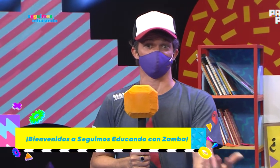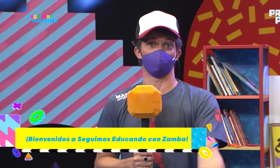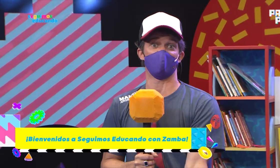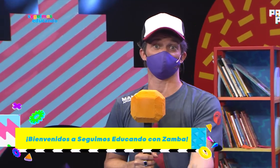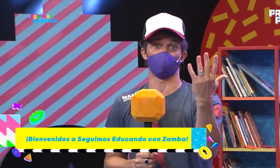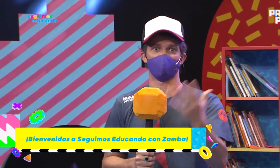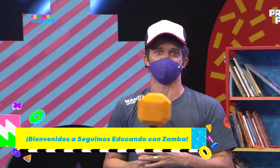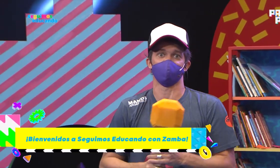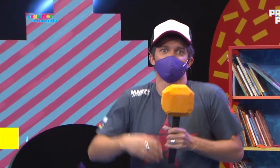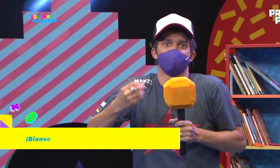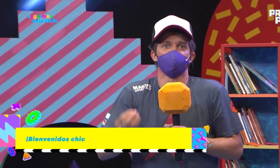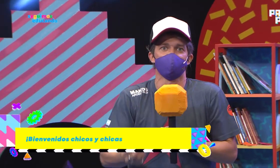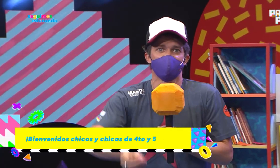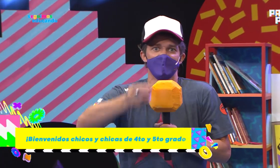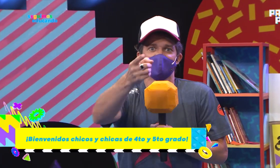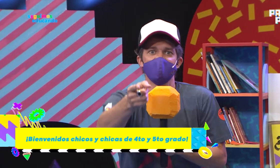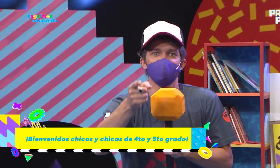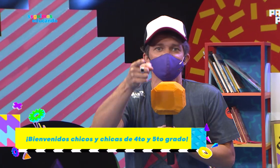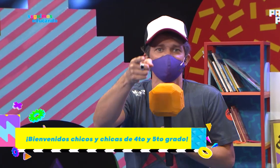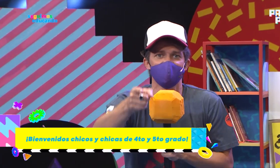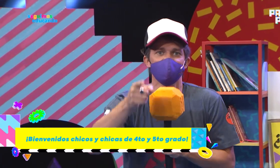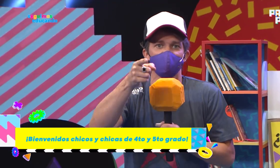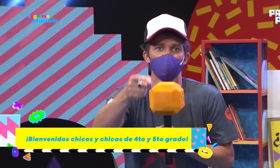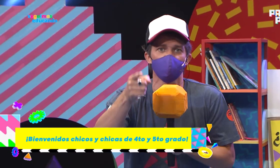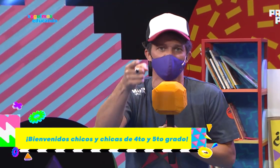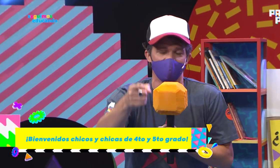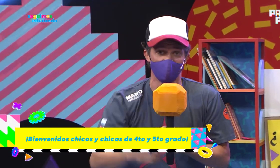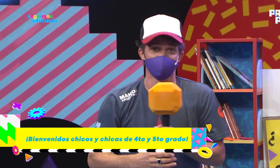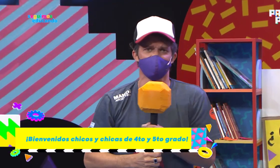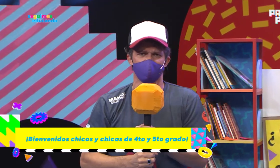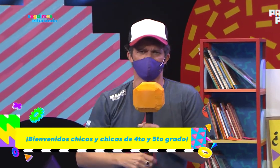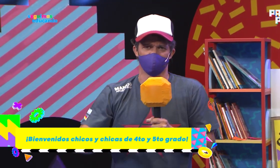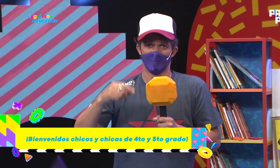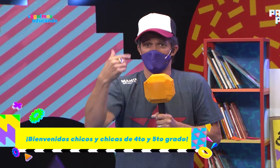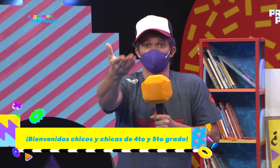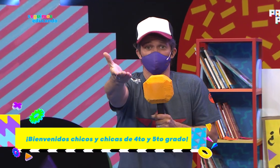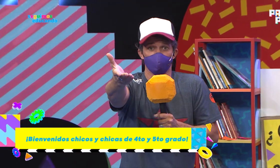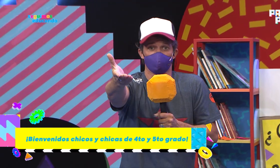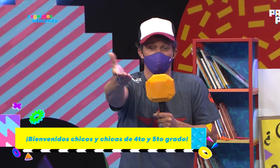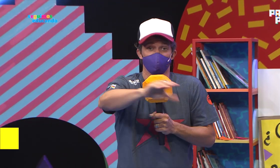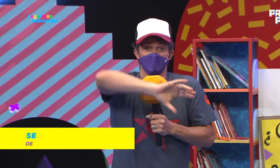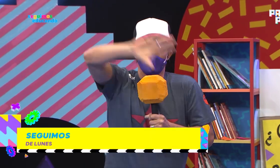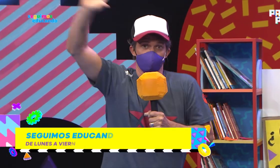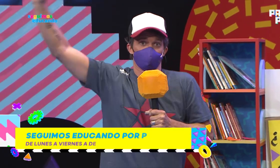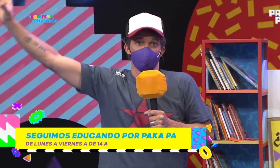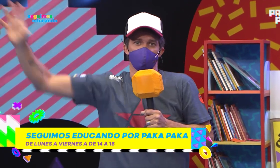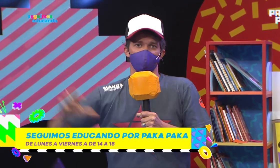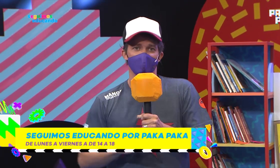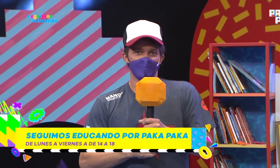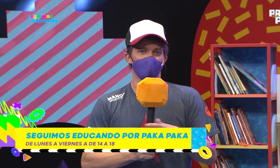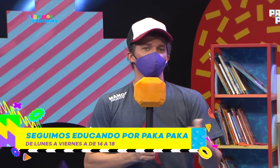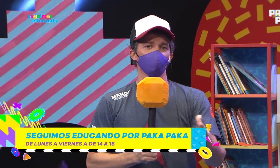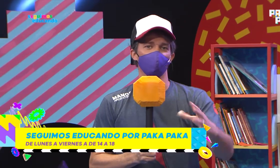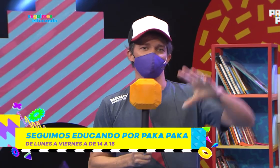para nosotros saludar a todo el país. Y queremos saber quiénes están del otro lado. Así que queremos ver la foto de ustedes con su